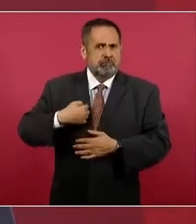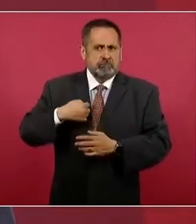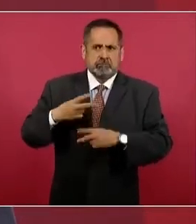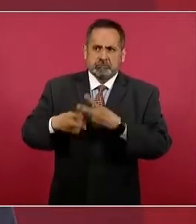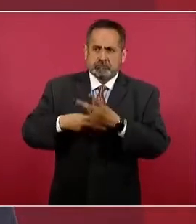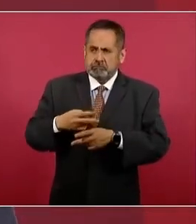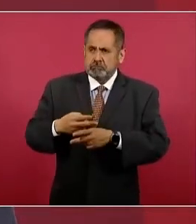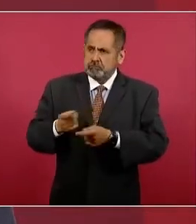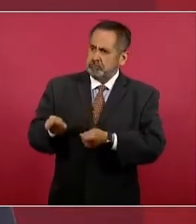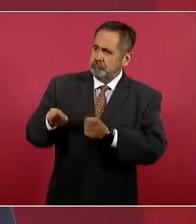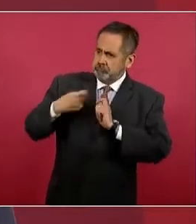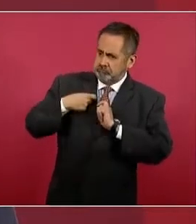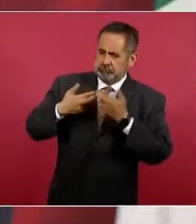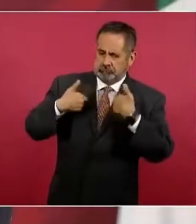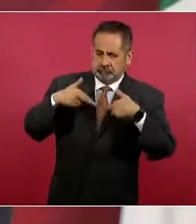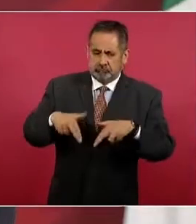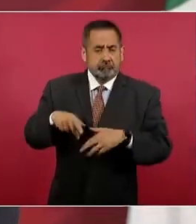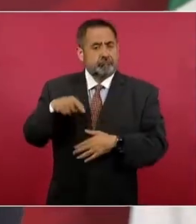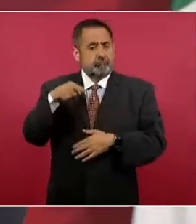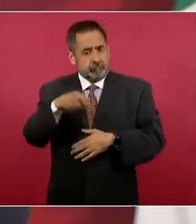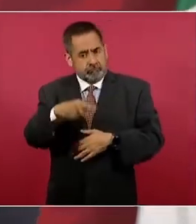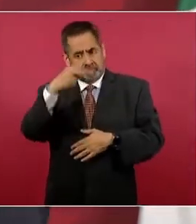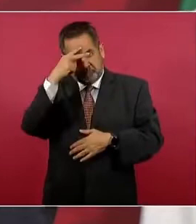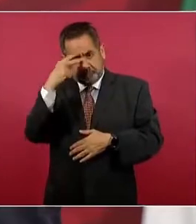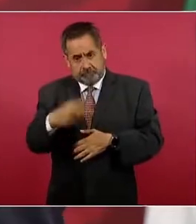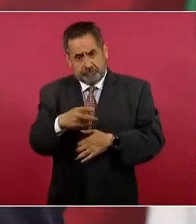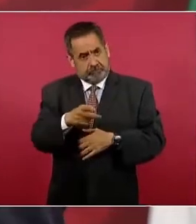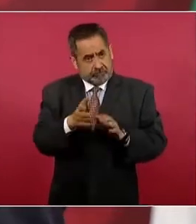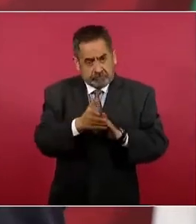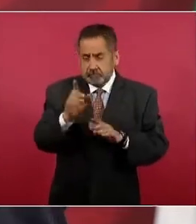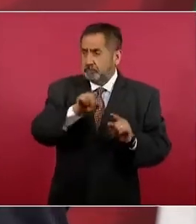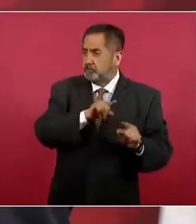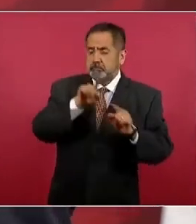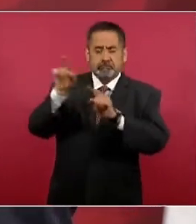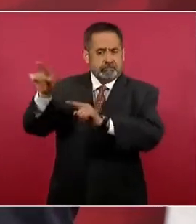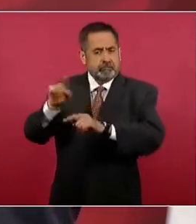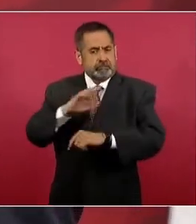de que un mexicano va a representar a nuestro país,